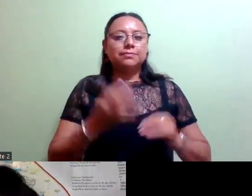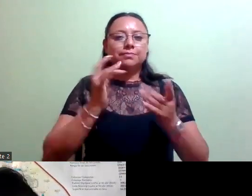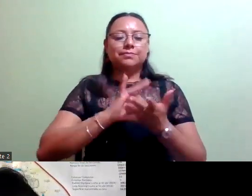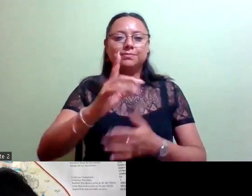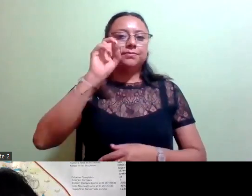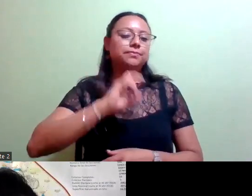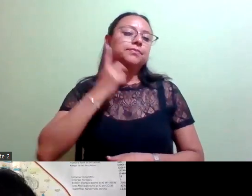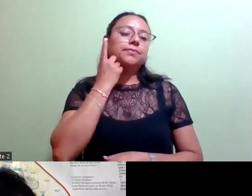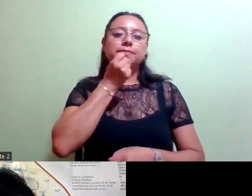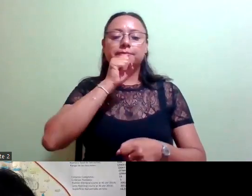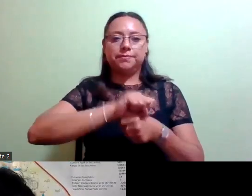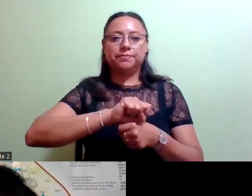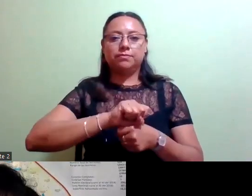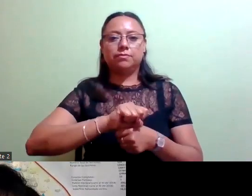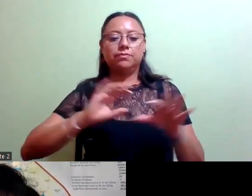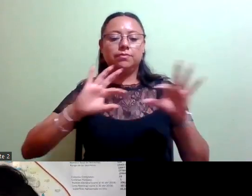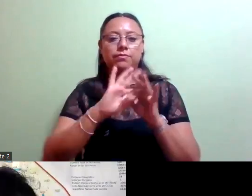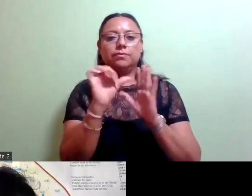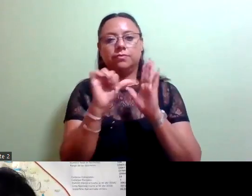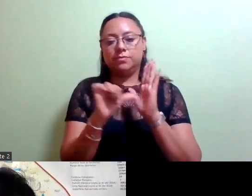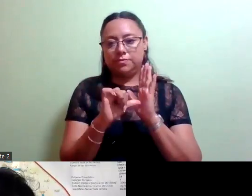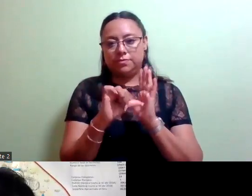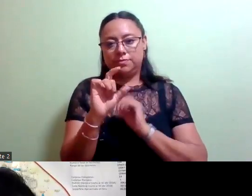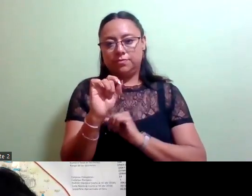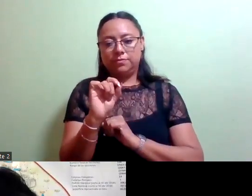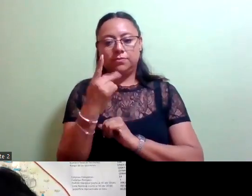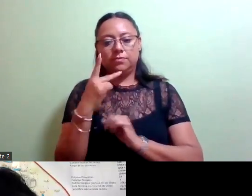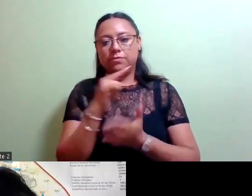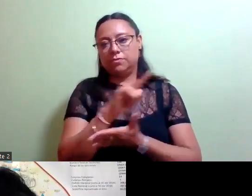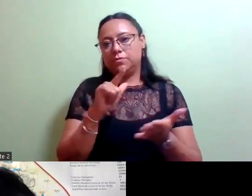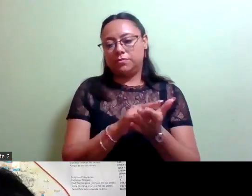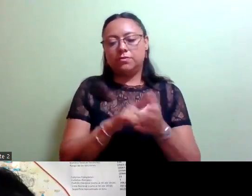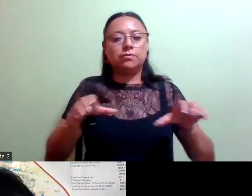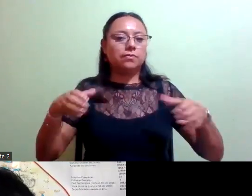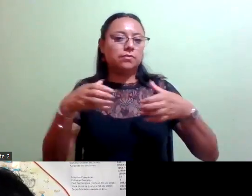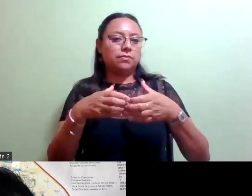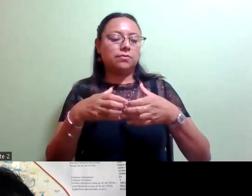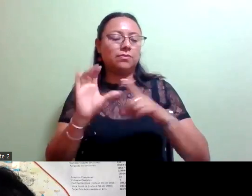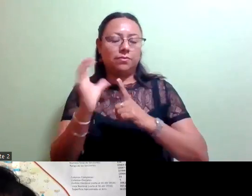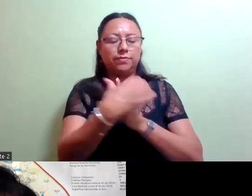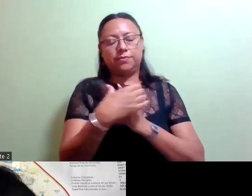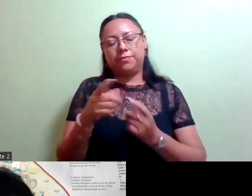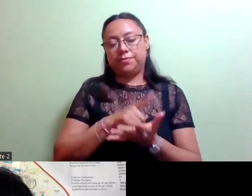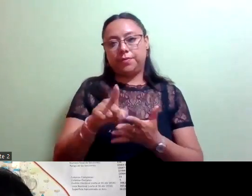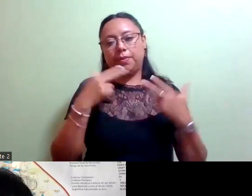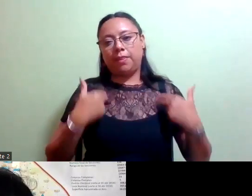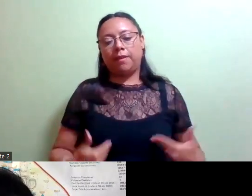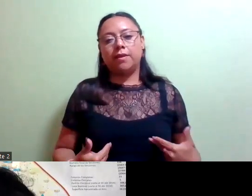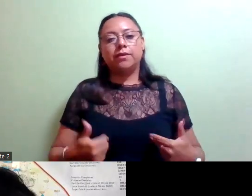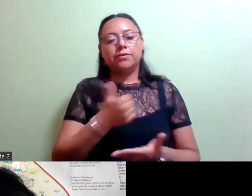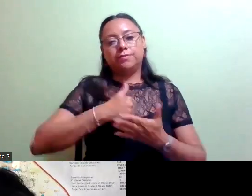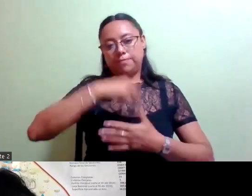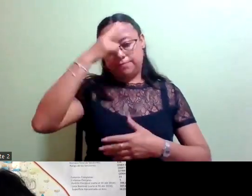diputada secretaria. Con fundamento en el artículo 20 de la Ley Orgánica de la Comisión de Derechos Humanos de la Ciudad de